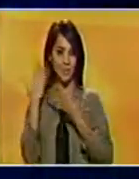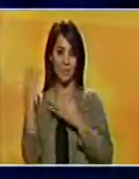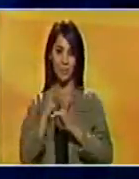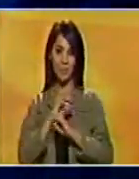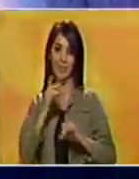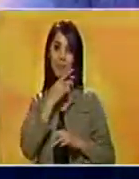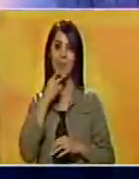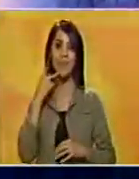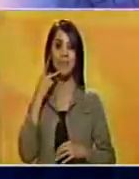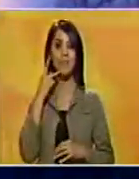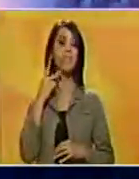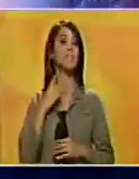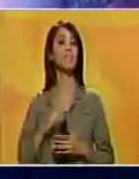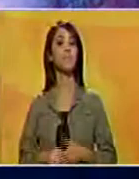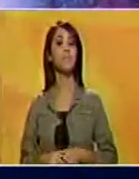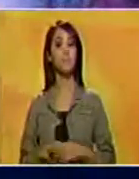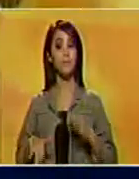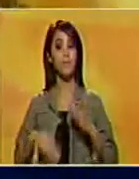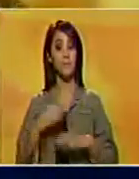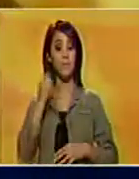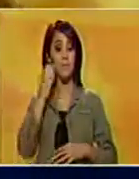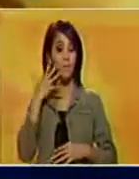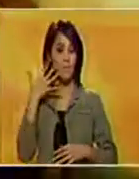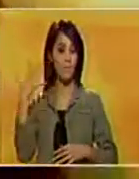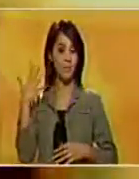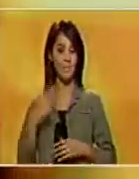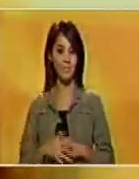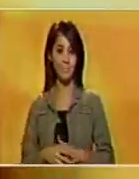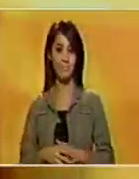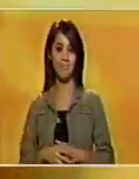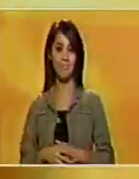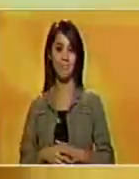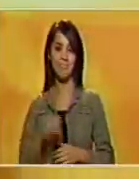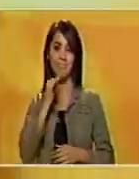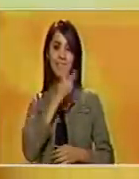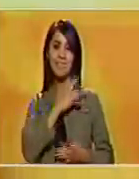final. Soy Karelis Cuadros y los espero en una próxima emisión de Estrenos y Estrellas por su noticiero Venevisión.